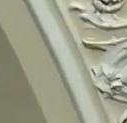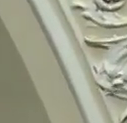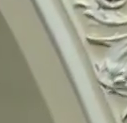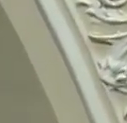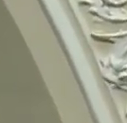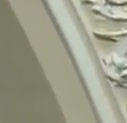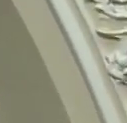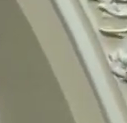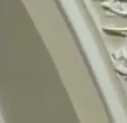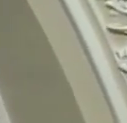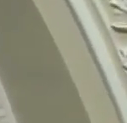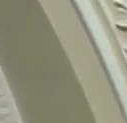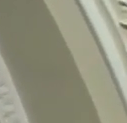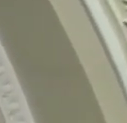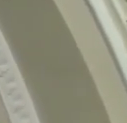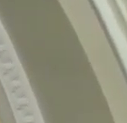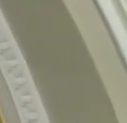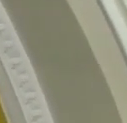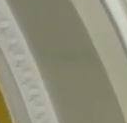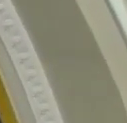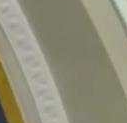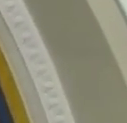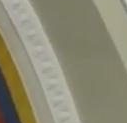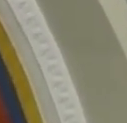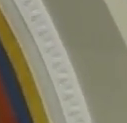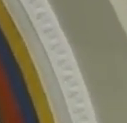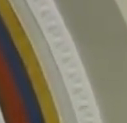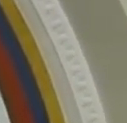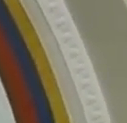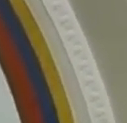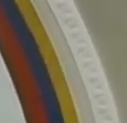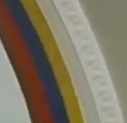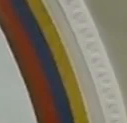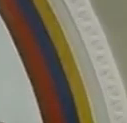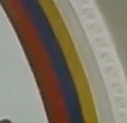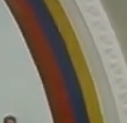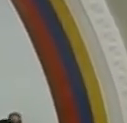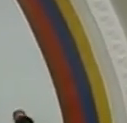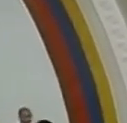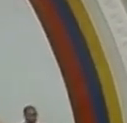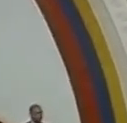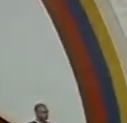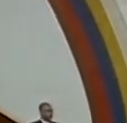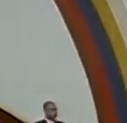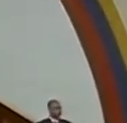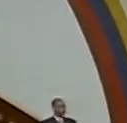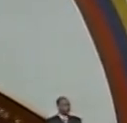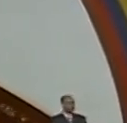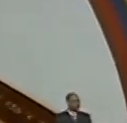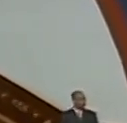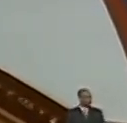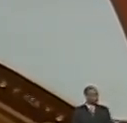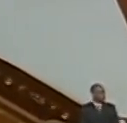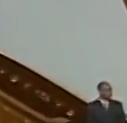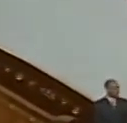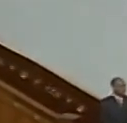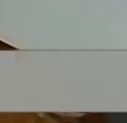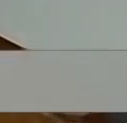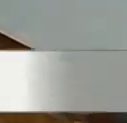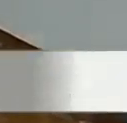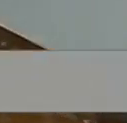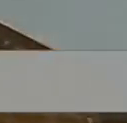Y recientemente, hace pocas horas, se anunció que Venezuela solicitará ante UNASUR y la ONU crear un